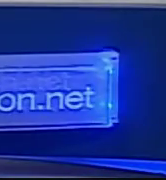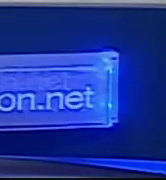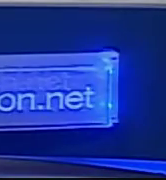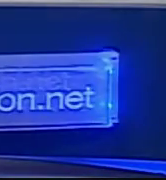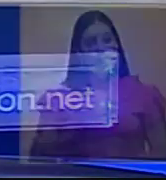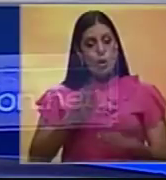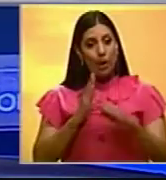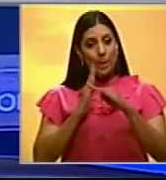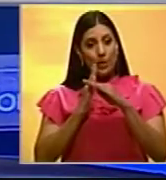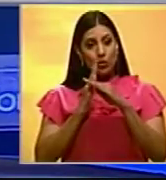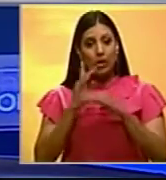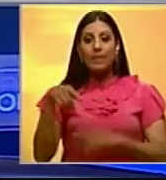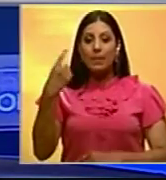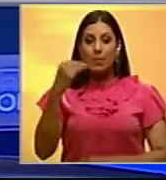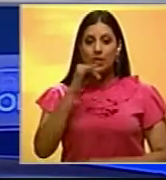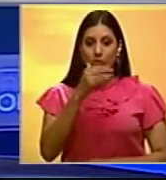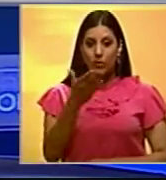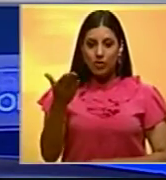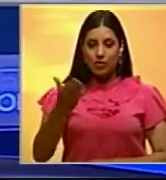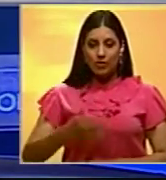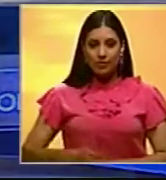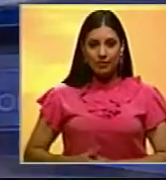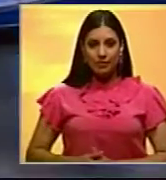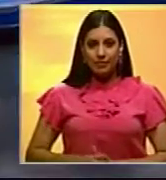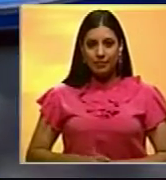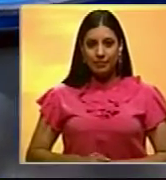Vamos a la pausa y volvemos con más.